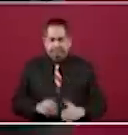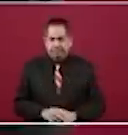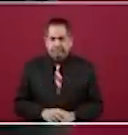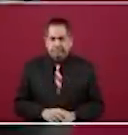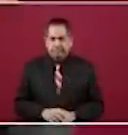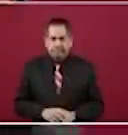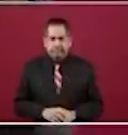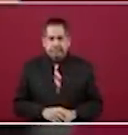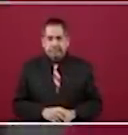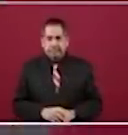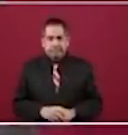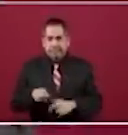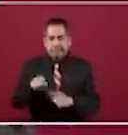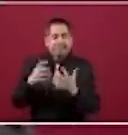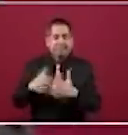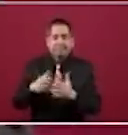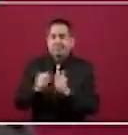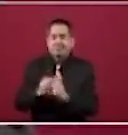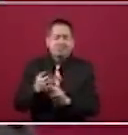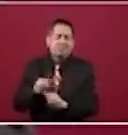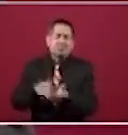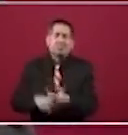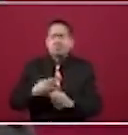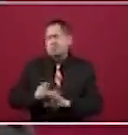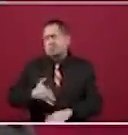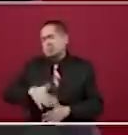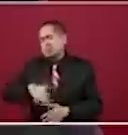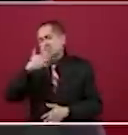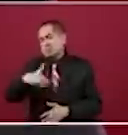De las empresas con más corrupción en el mundo,